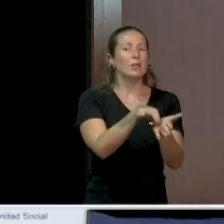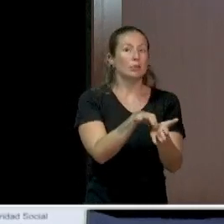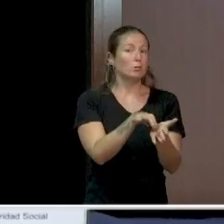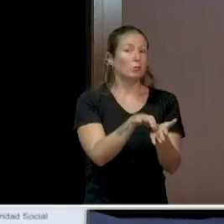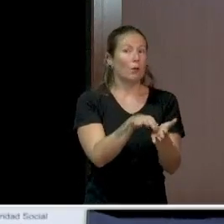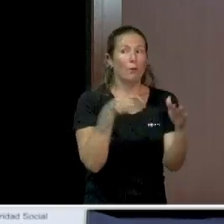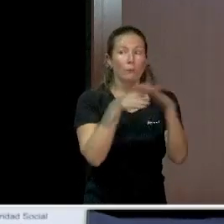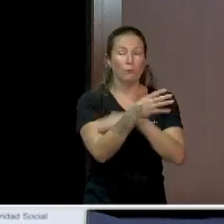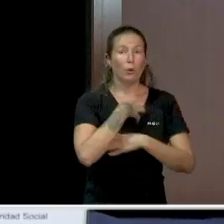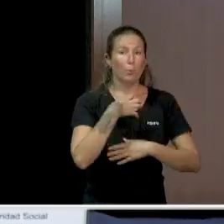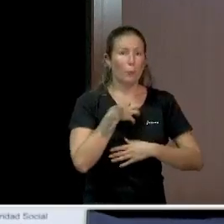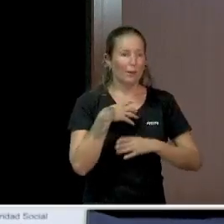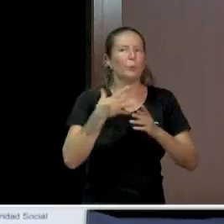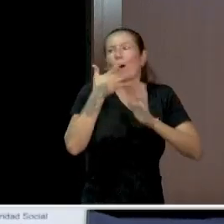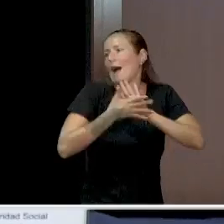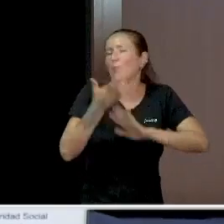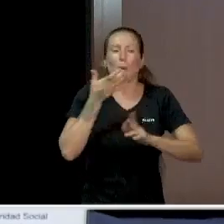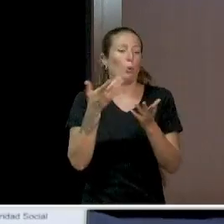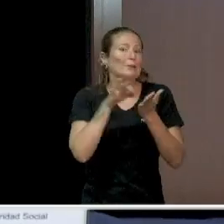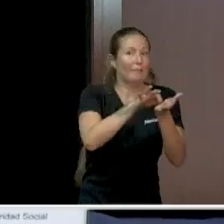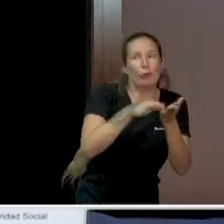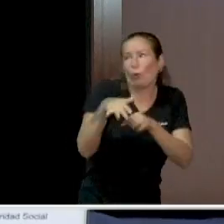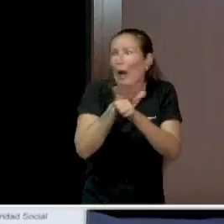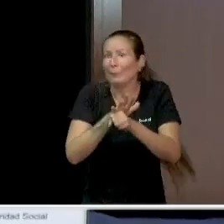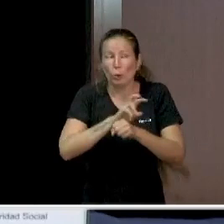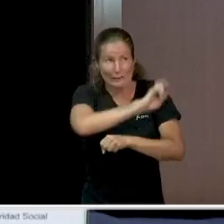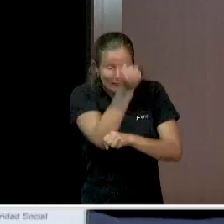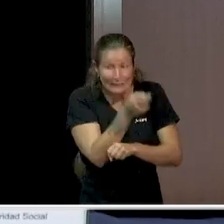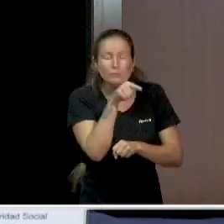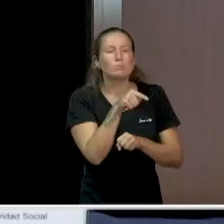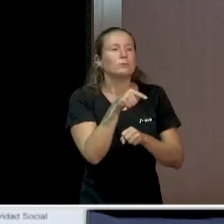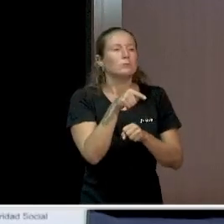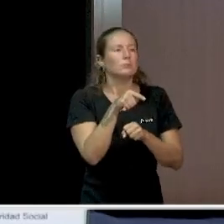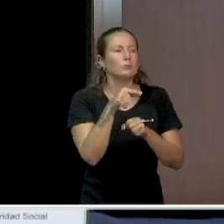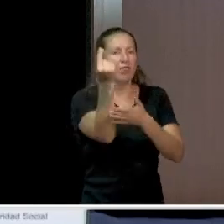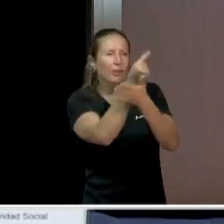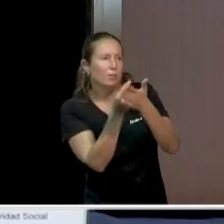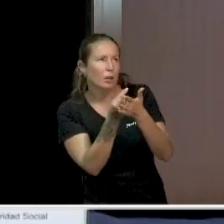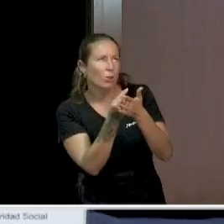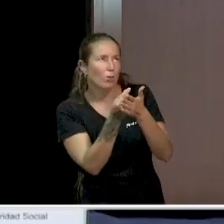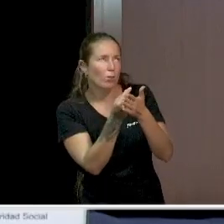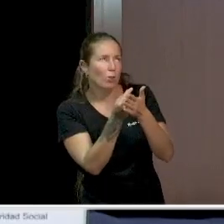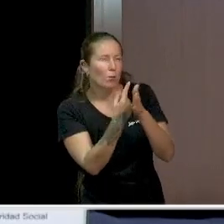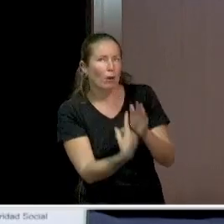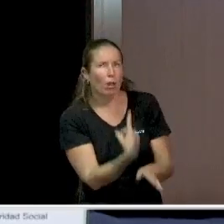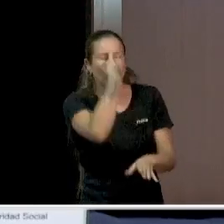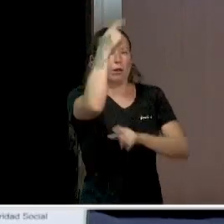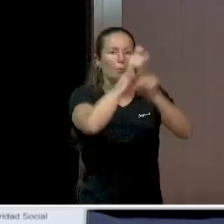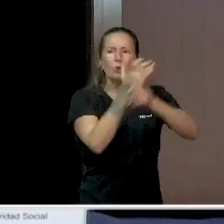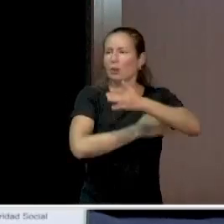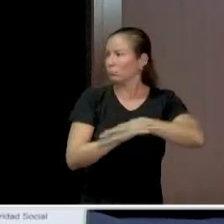ellos, no me refiero a los entornos, servicios, ámbitos, no han sido concebidos teniendo en cuenta a las personas con discapacidad.